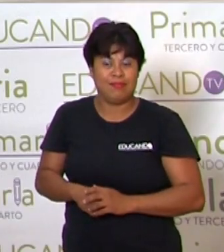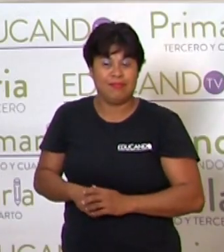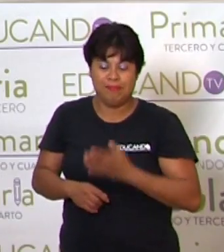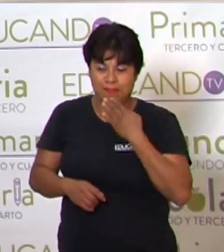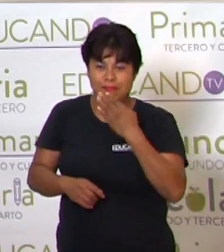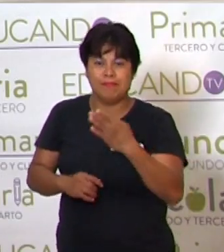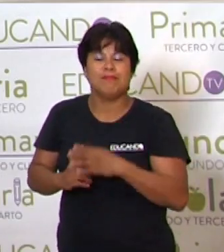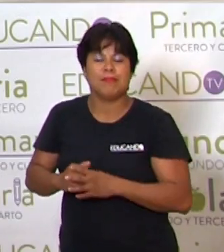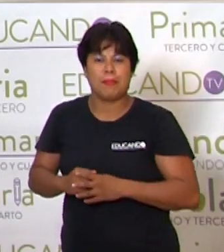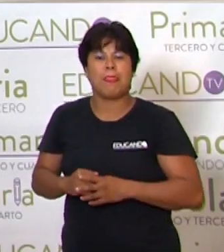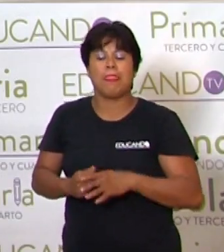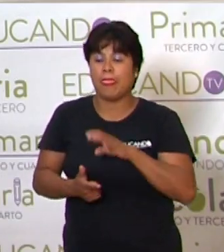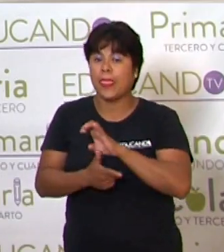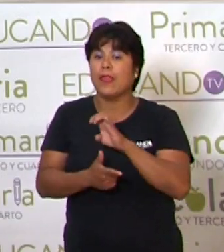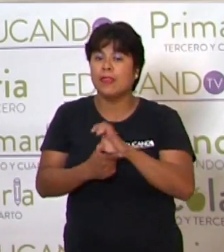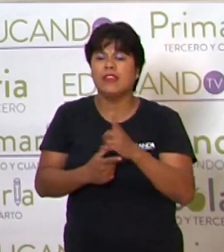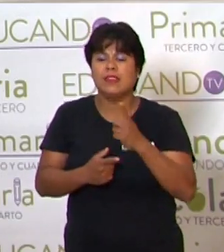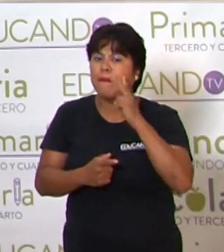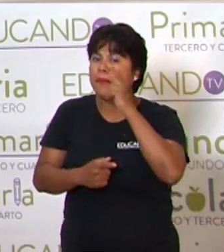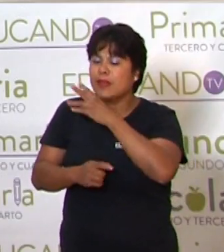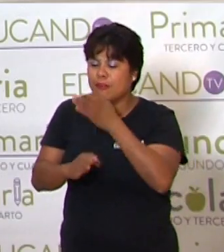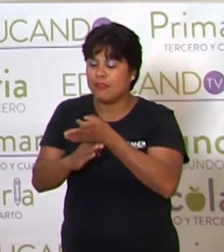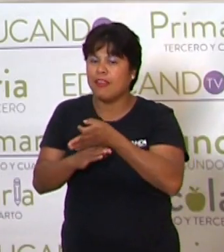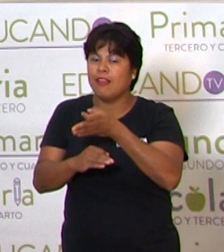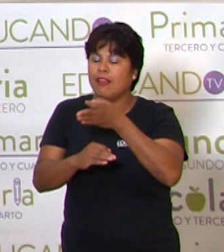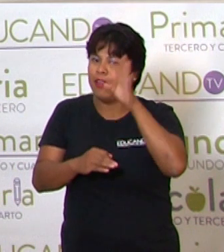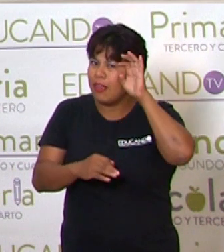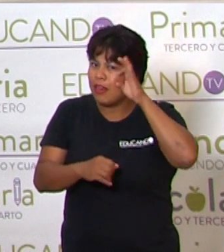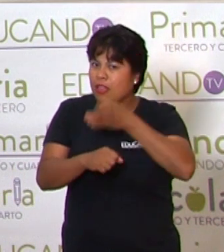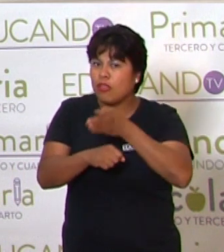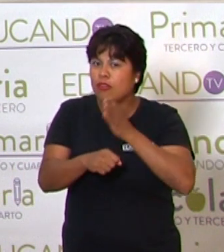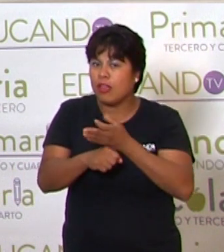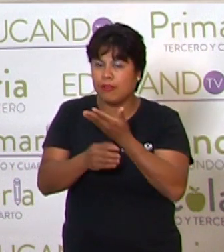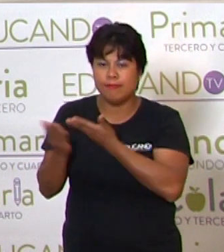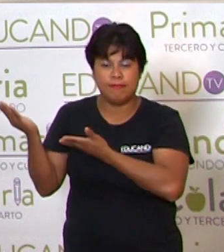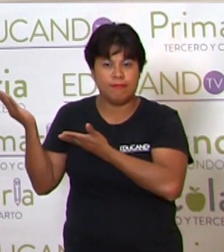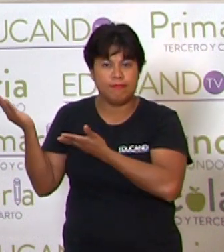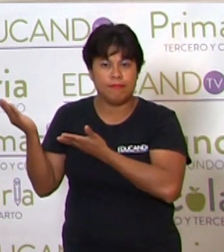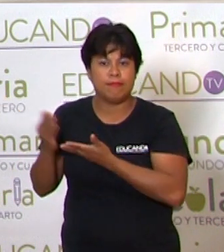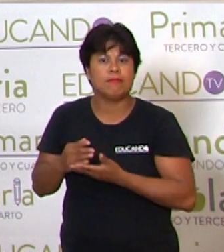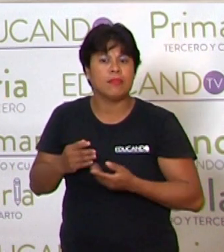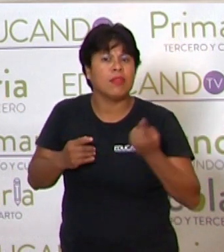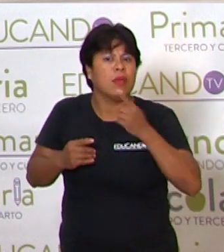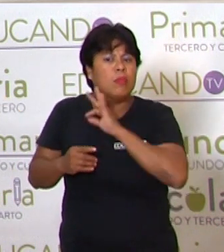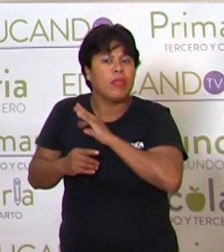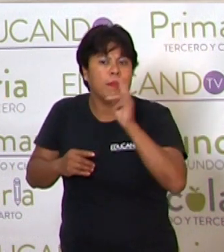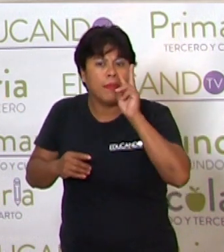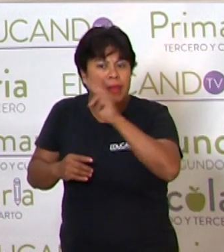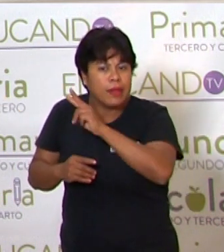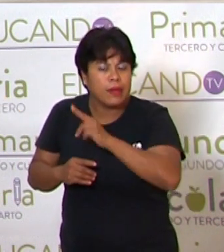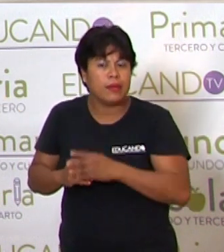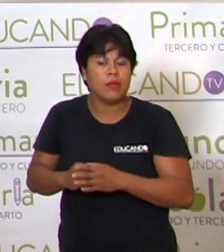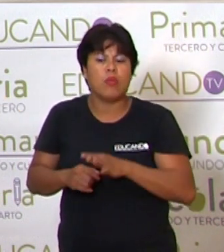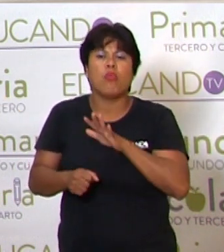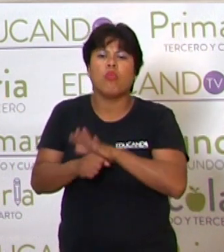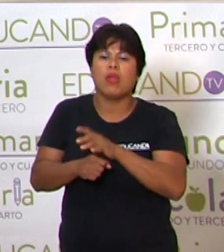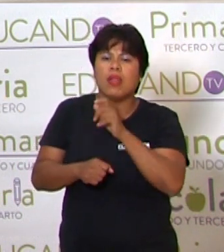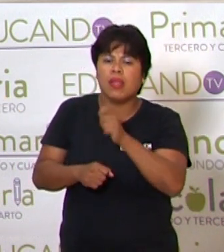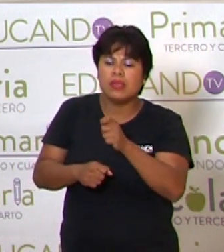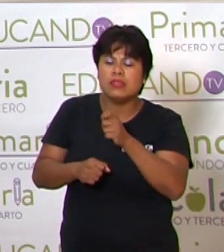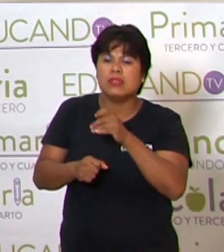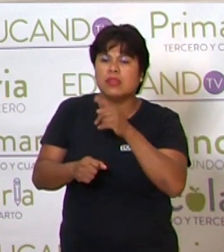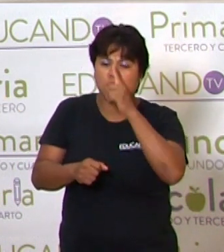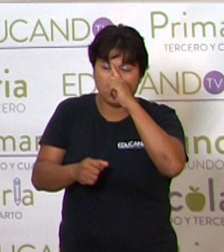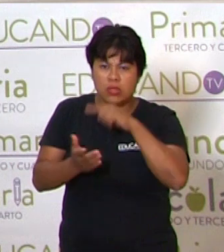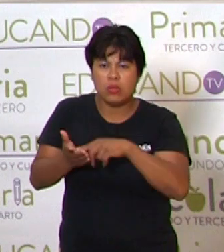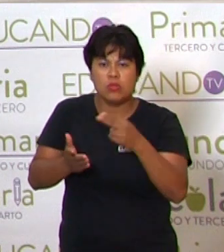Muy bien. Entonces, ¿qué notaron en esa caricatura? ¿Qué pueden identificar? ¿Cuál creen